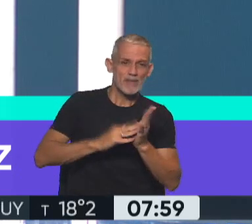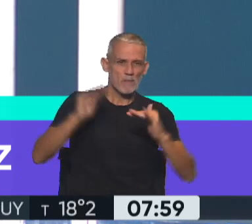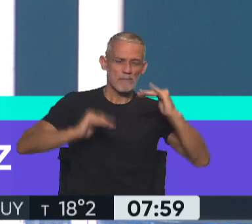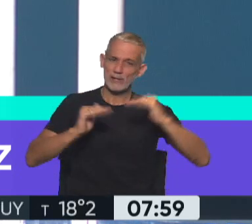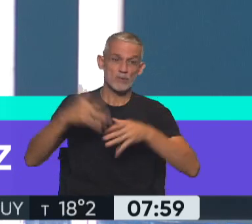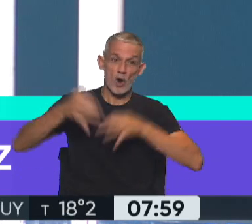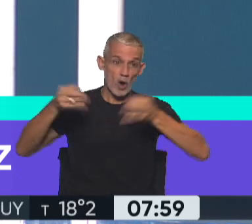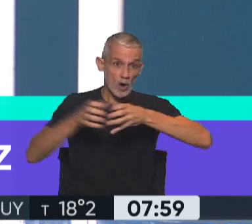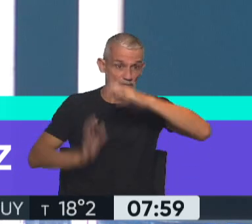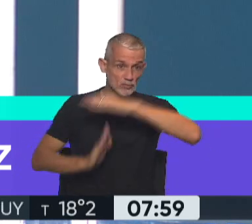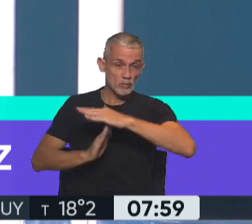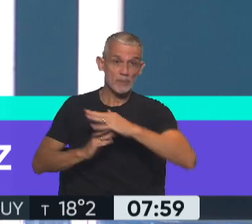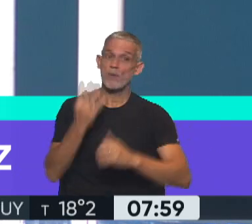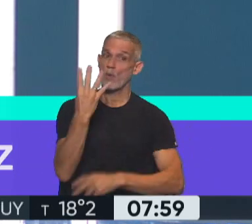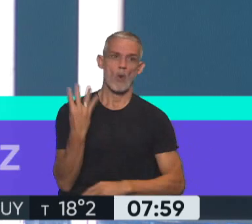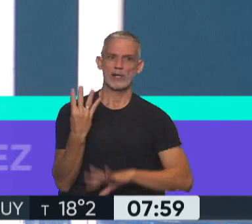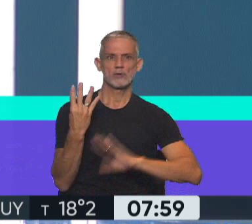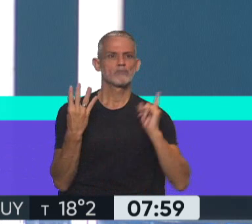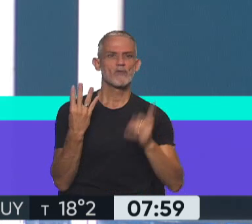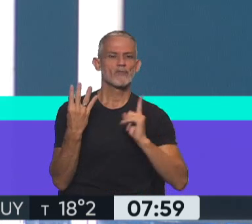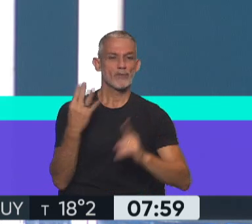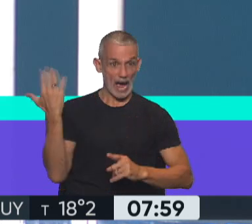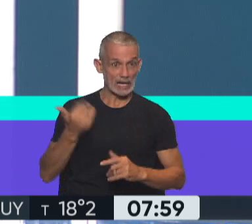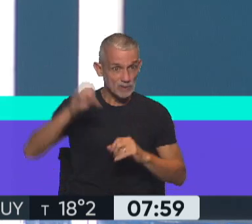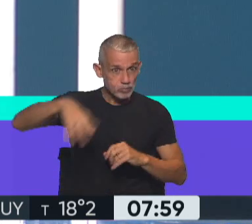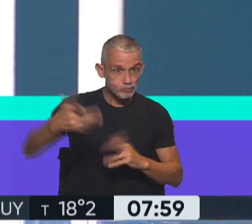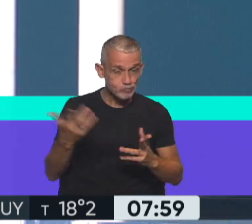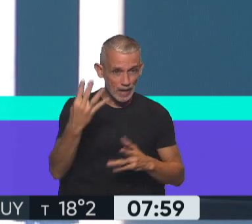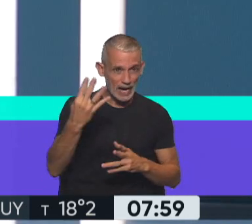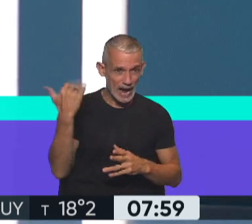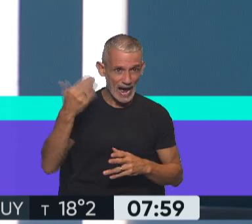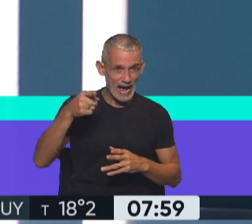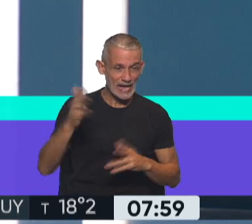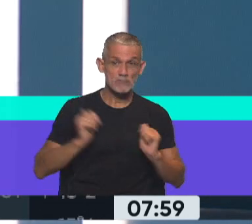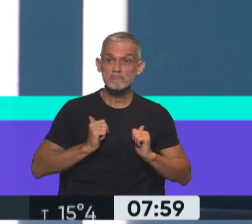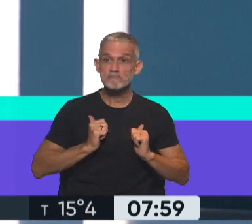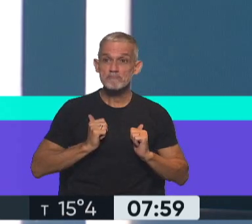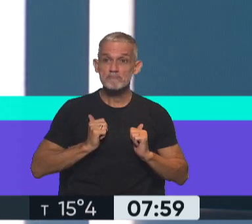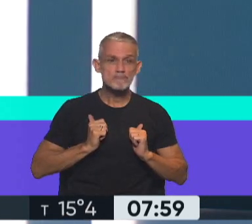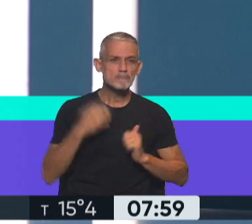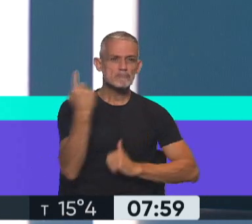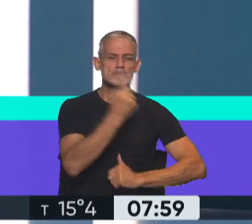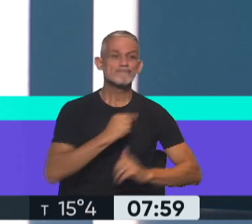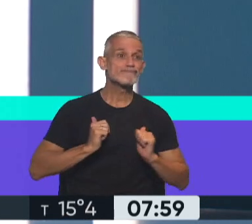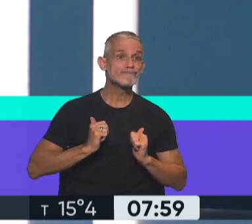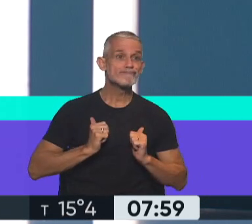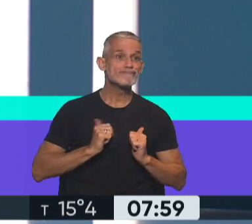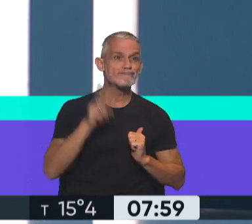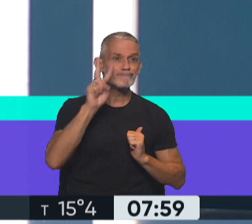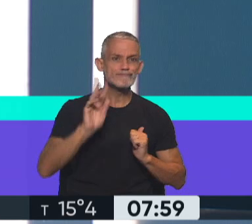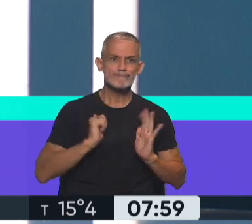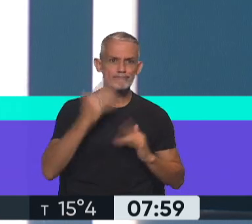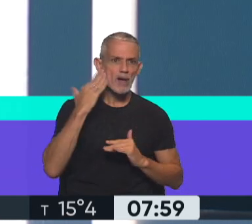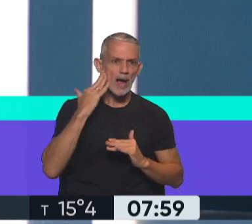Corte Suprema sigue con sus 4 miembros que ayer estuvieron, que miraron impertérritos cada una de las expresiones del